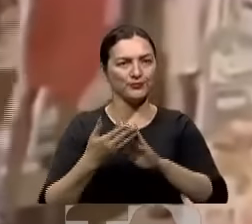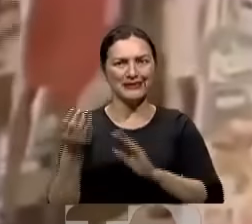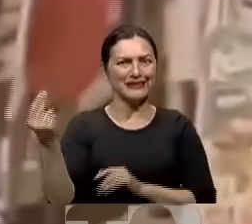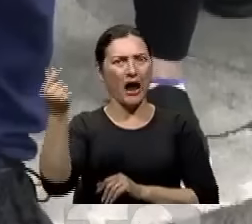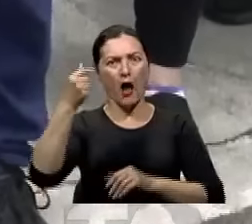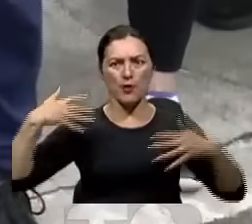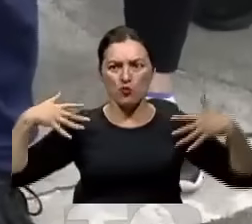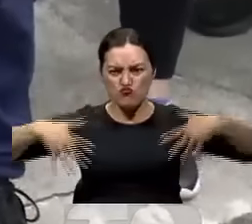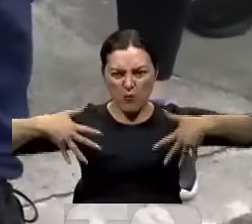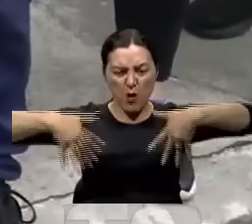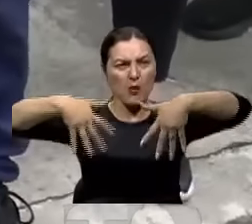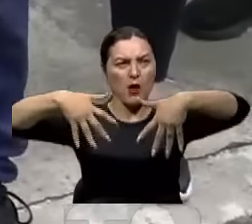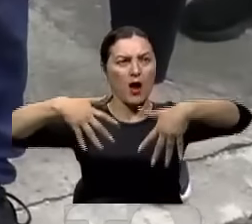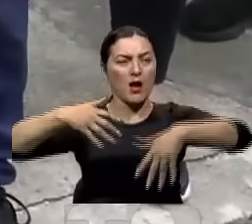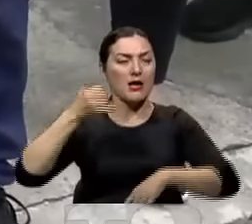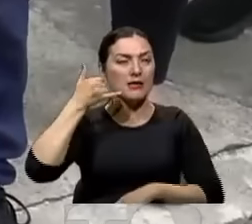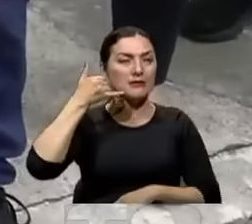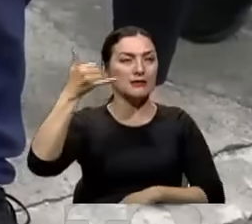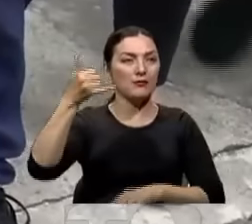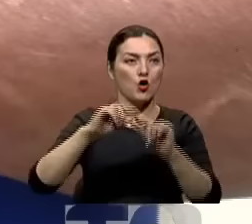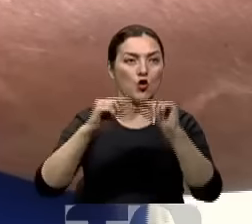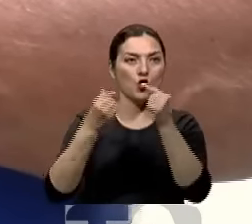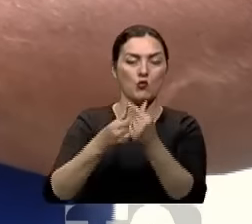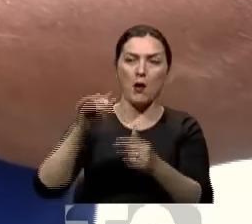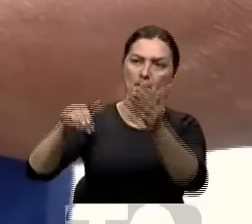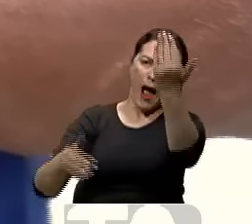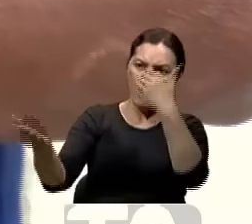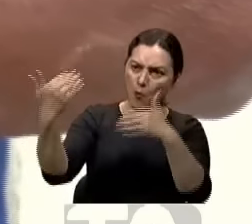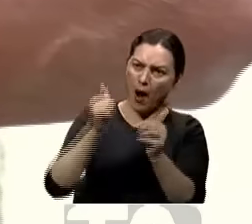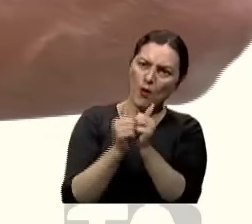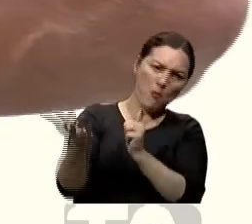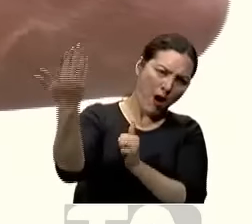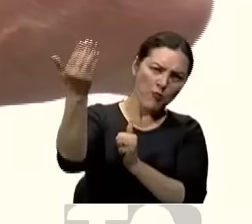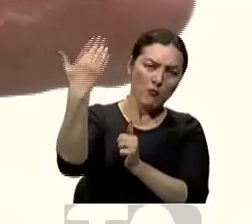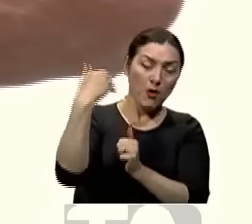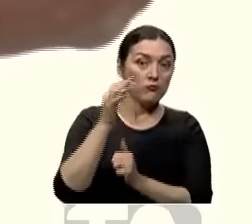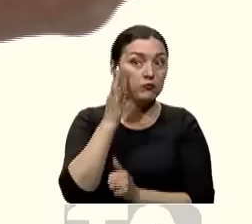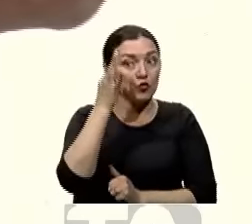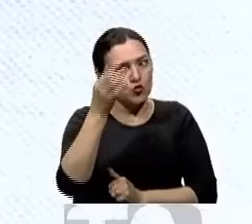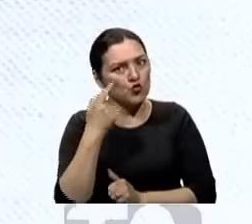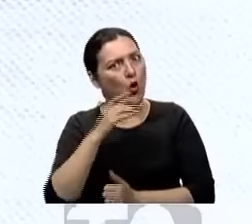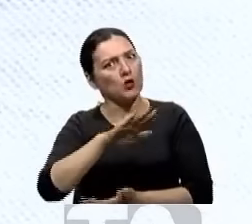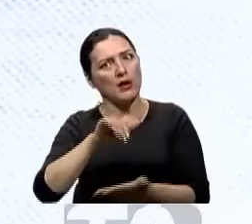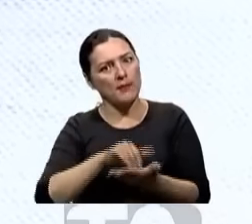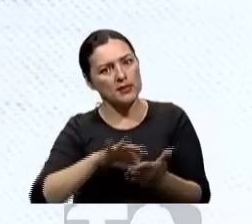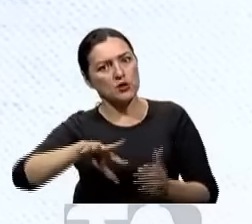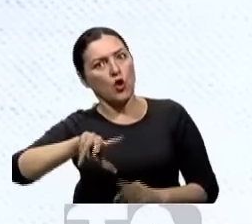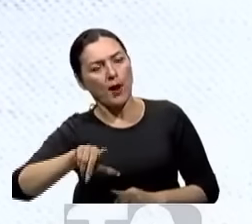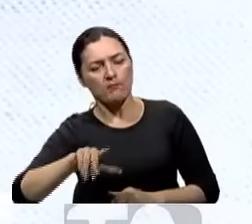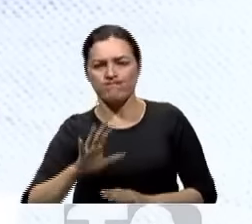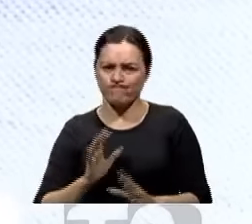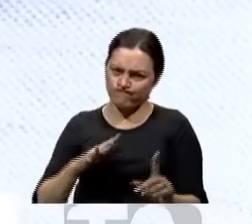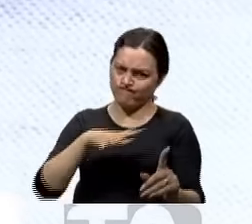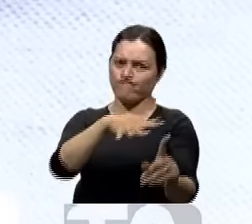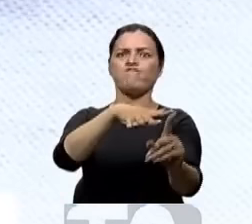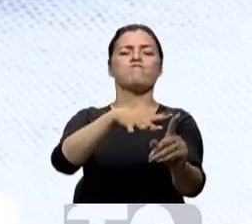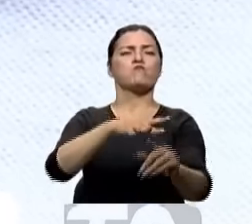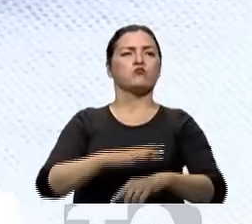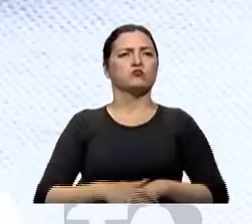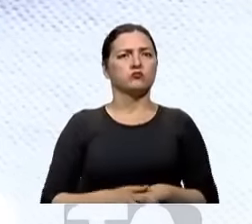hizo esperar y llamaron a la unidad entre los residentes para hacer frente a futuros incidentes similares. Entonces la gente salimos